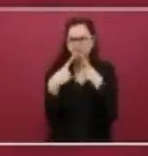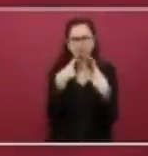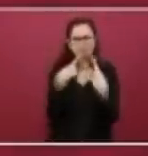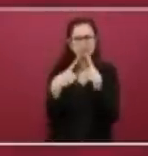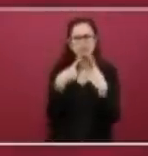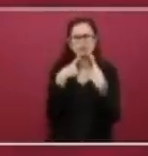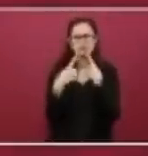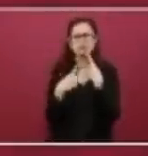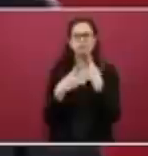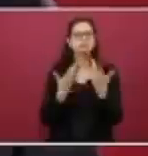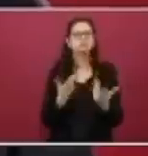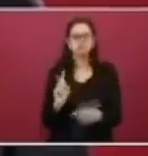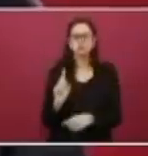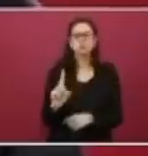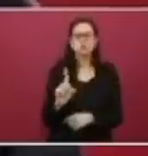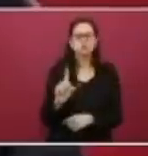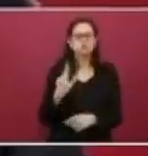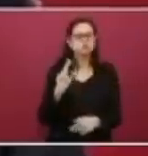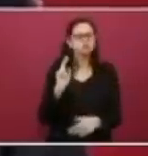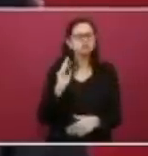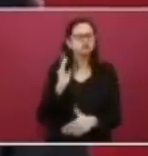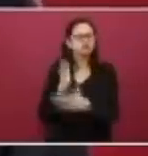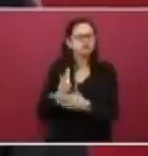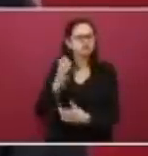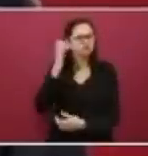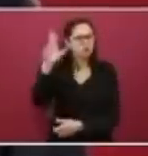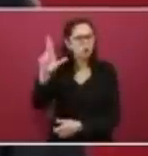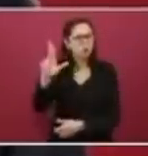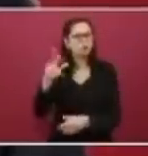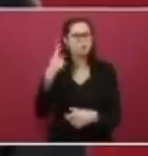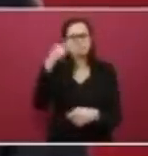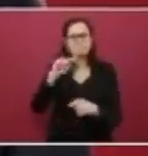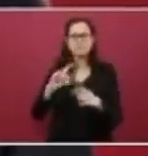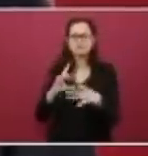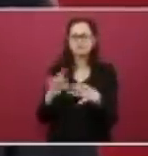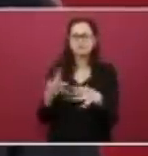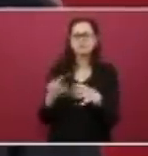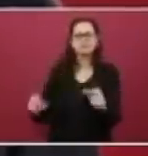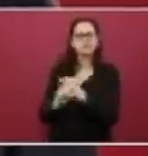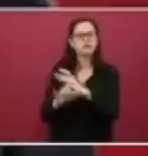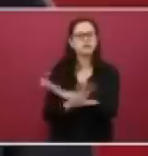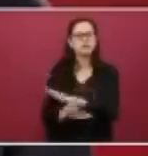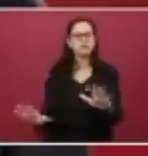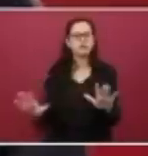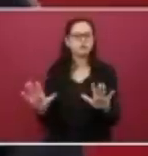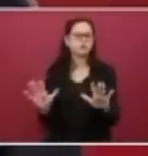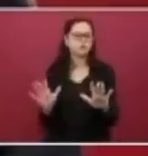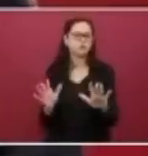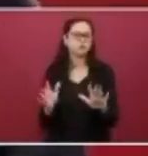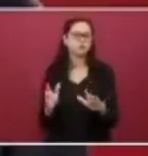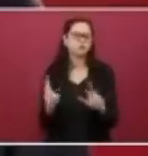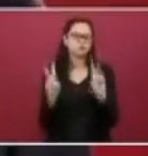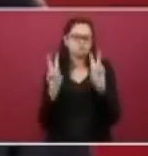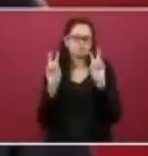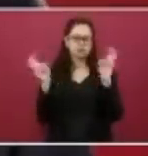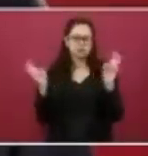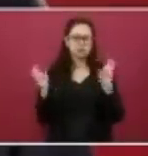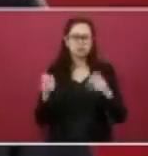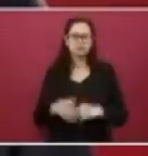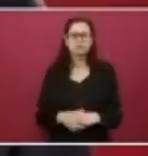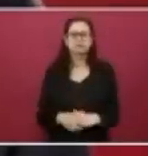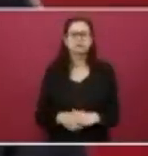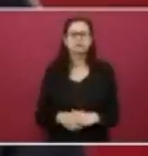voy a cuautla a informar este sobre este tema